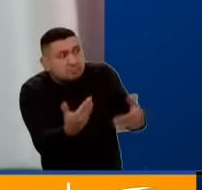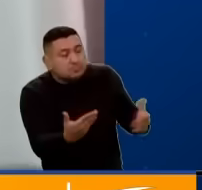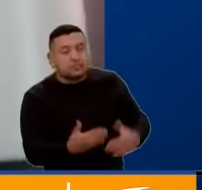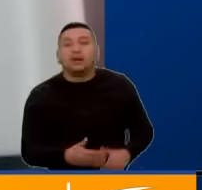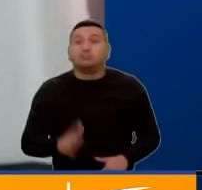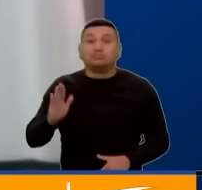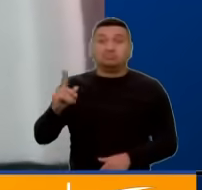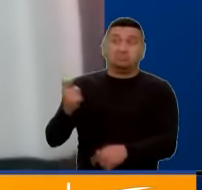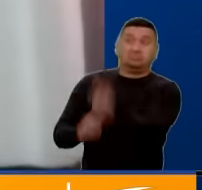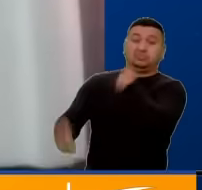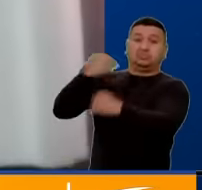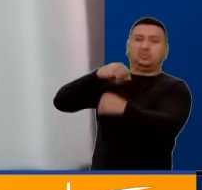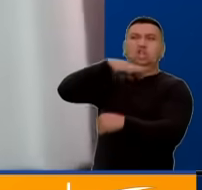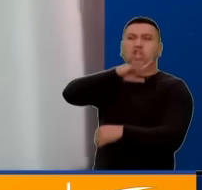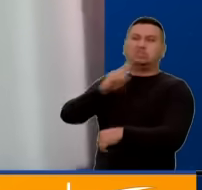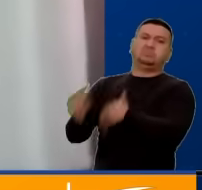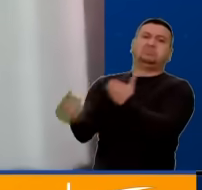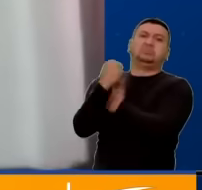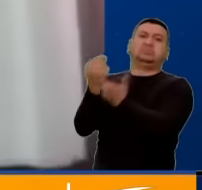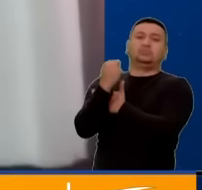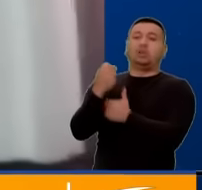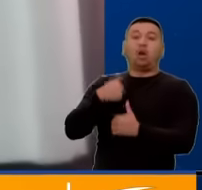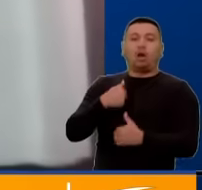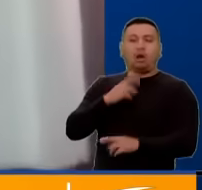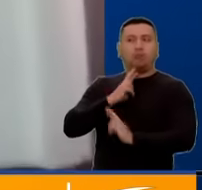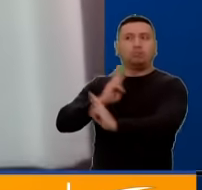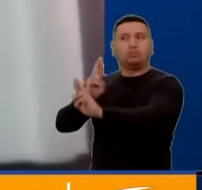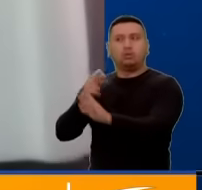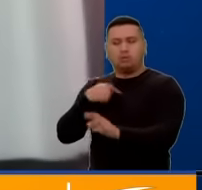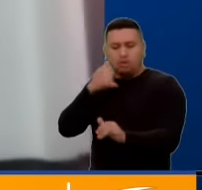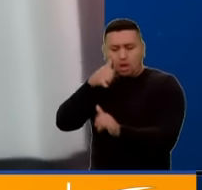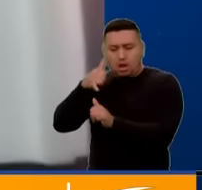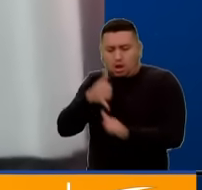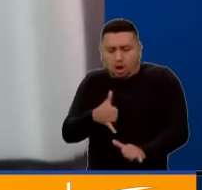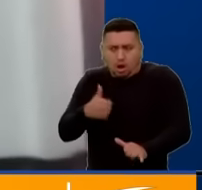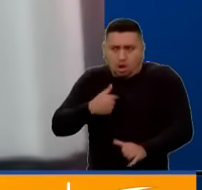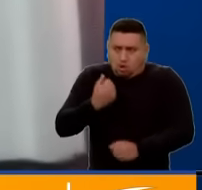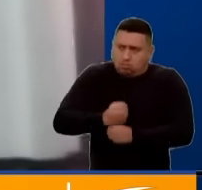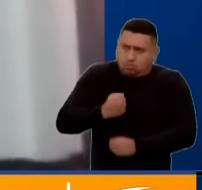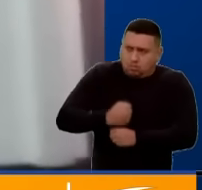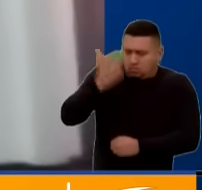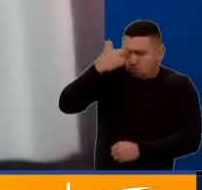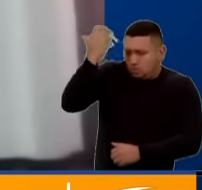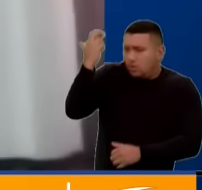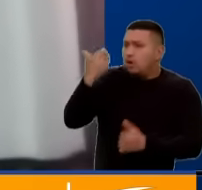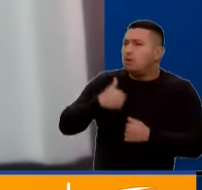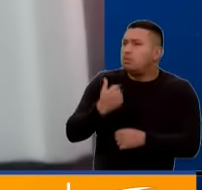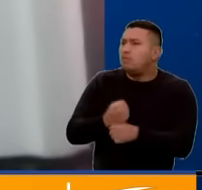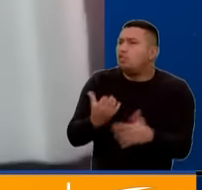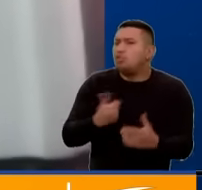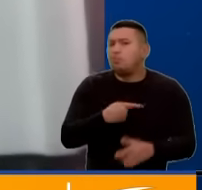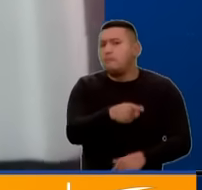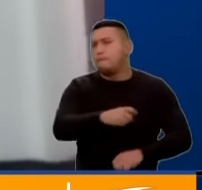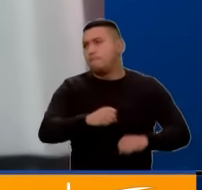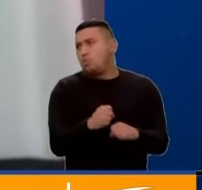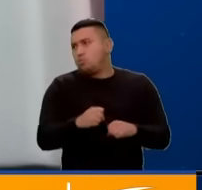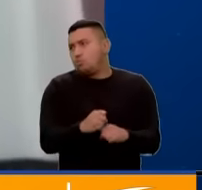es soy un ingeniero que trabaja en Bogotá, que voy hacia Saravena con la familia, que ese vehículo como tal y esa arma, pues